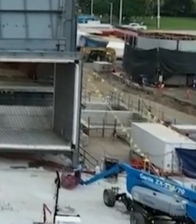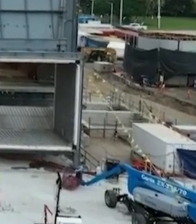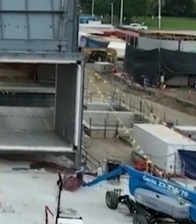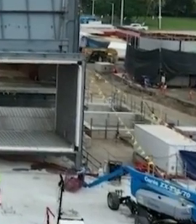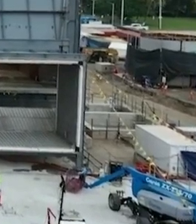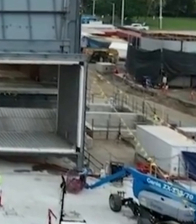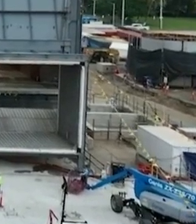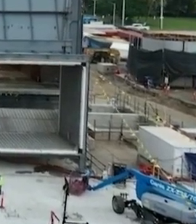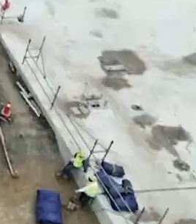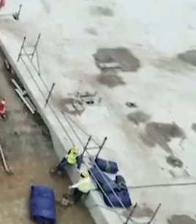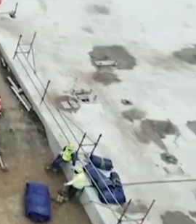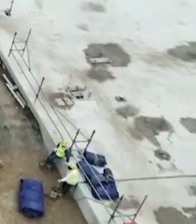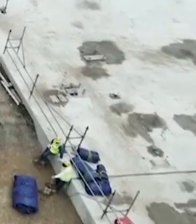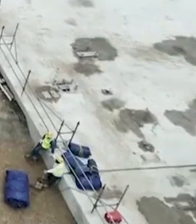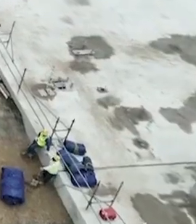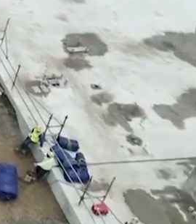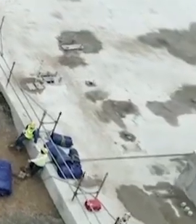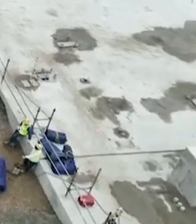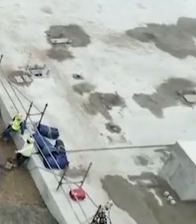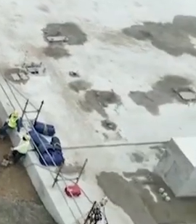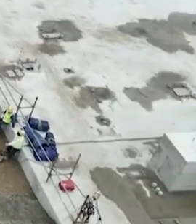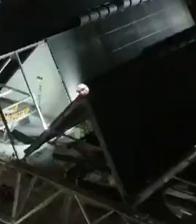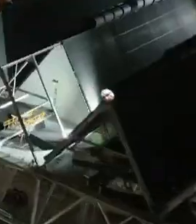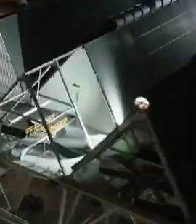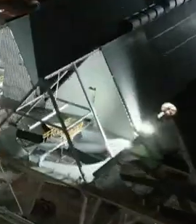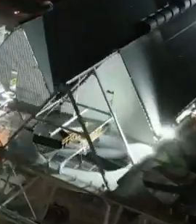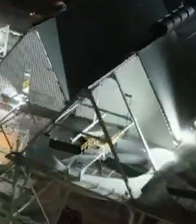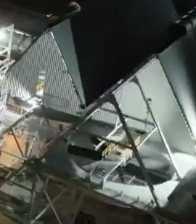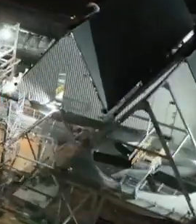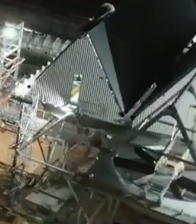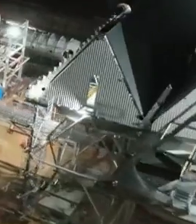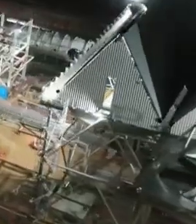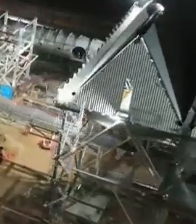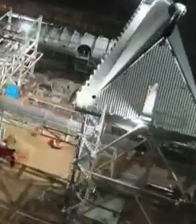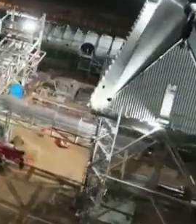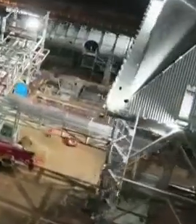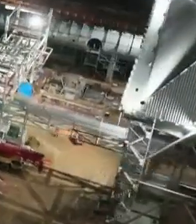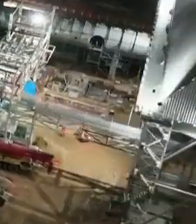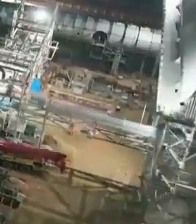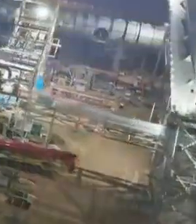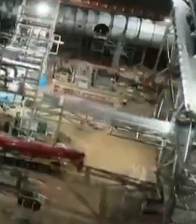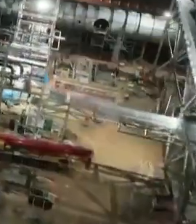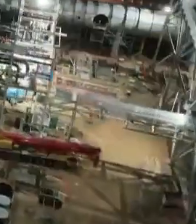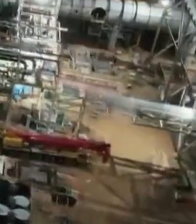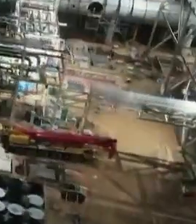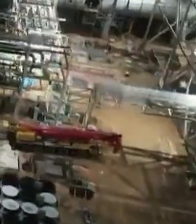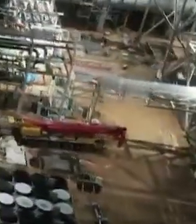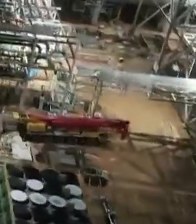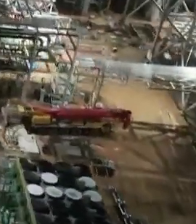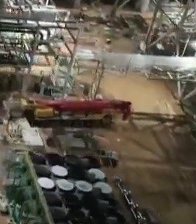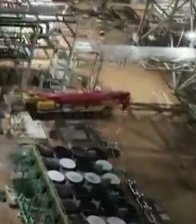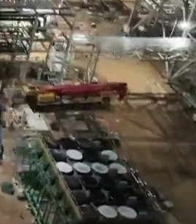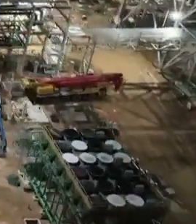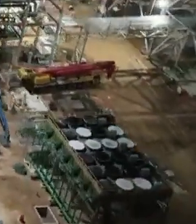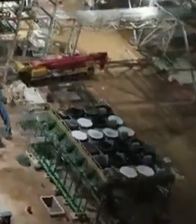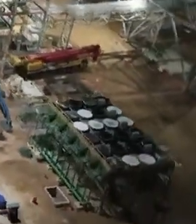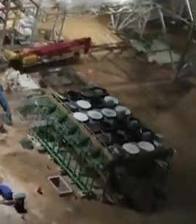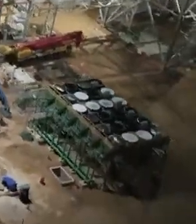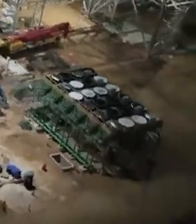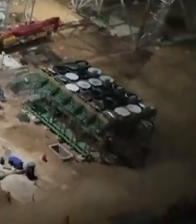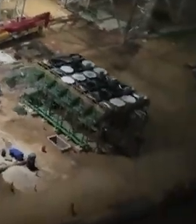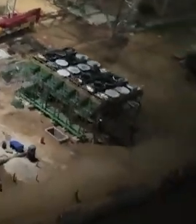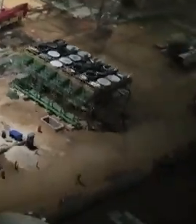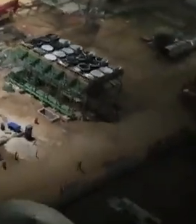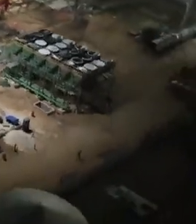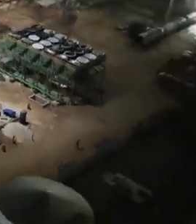avance físico 76%. Central Ciclo Combinado Mérida, avance físico 88%.